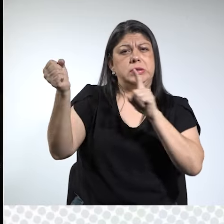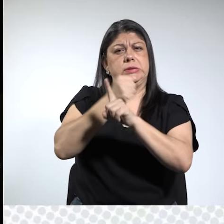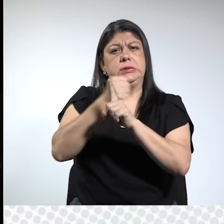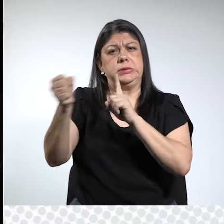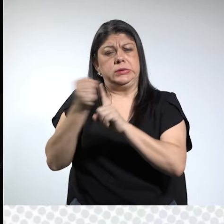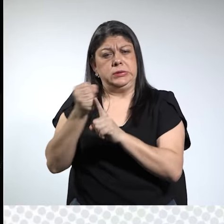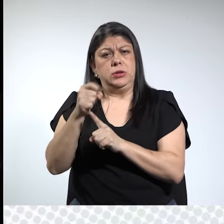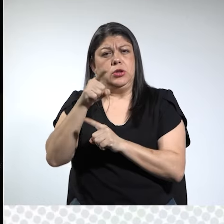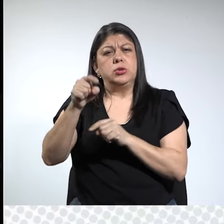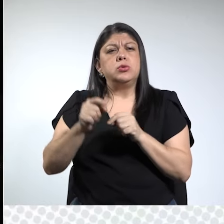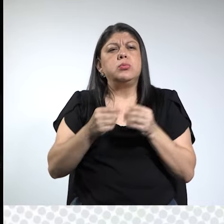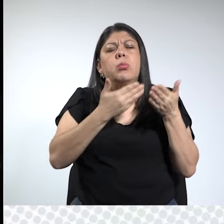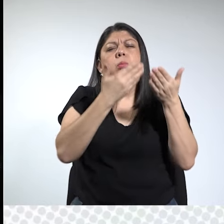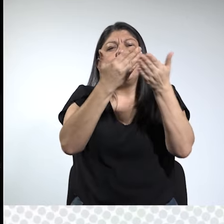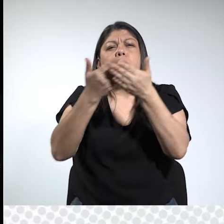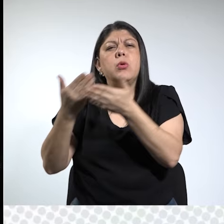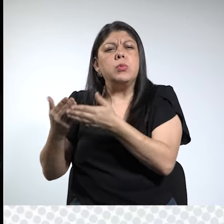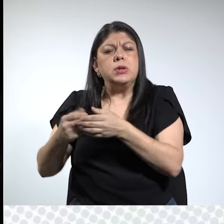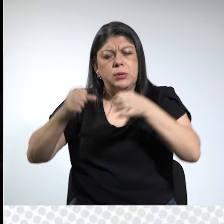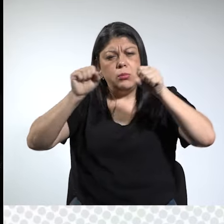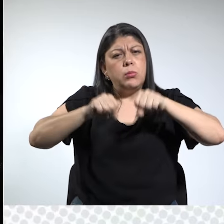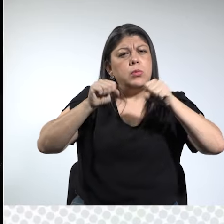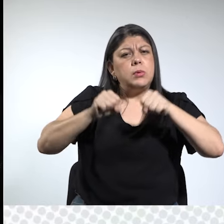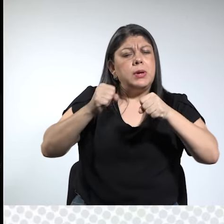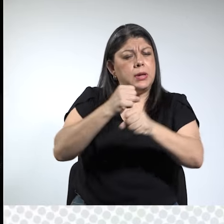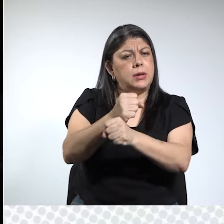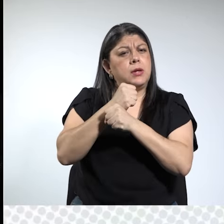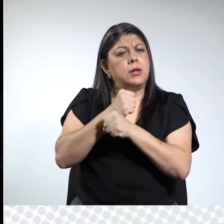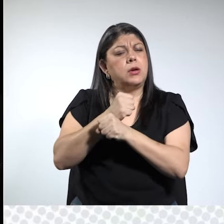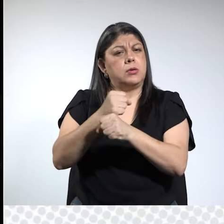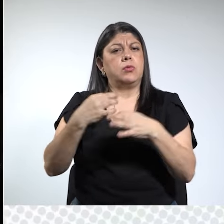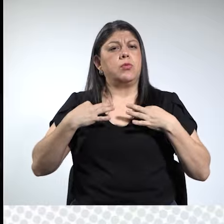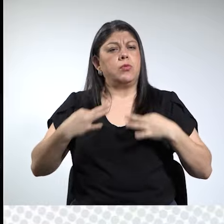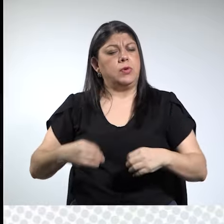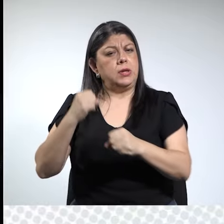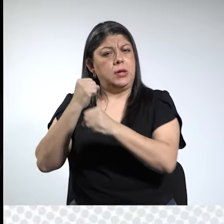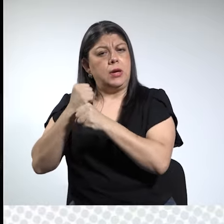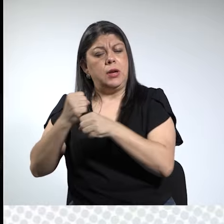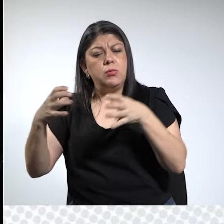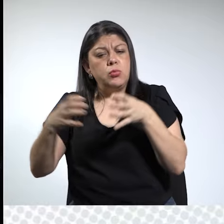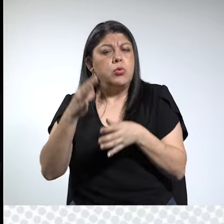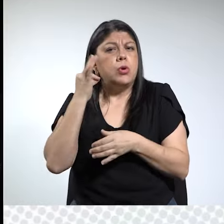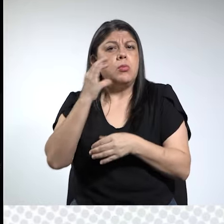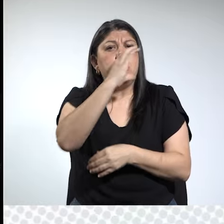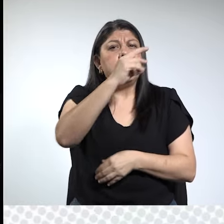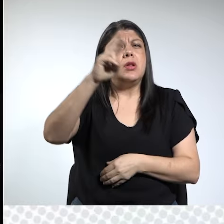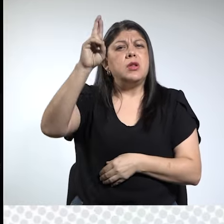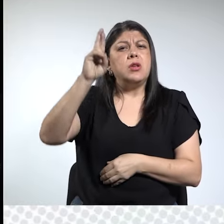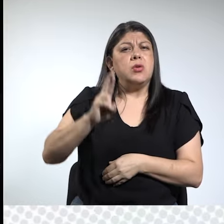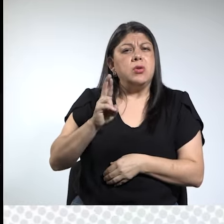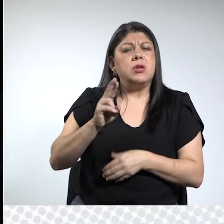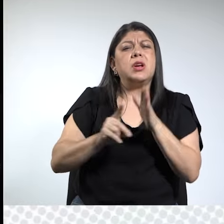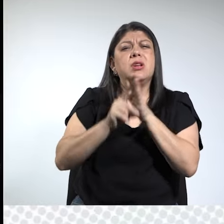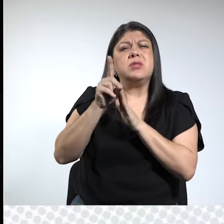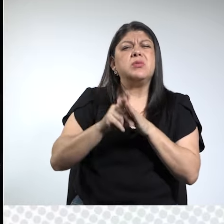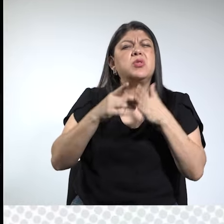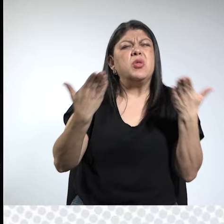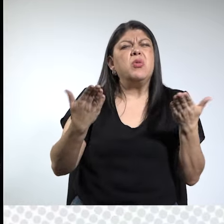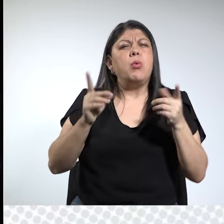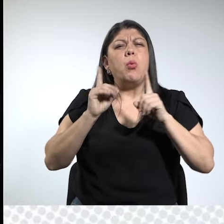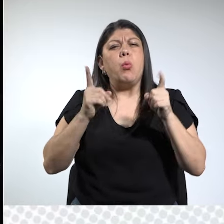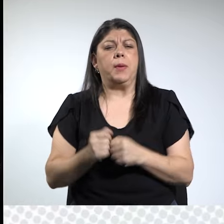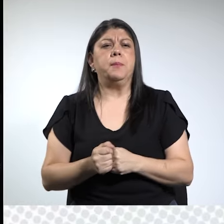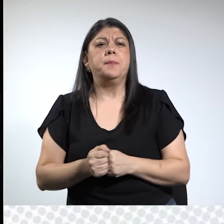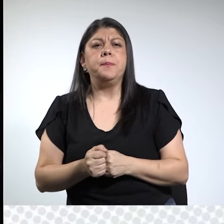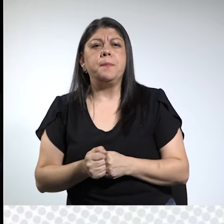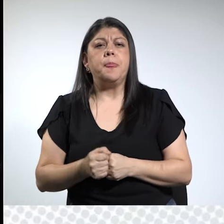es su propuesta concreta y viable para garantizar esa seguridad física y laboral de las mujeres en Costa Rica y cómo la desarrollaría? Bueno,